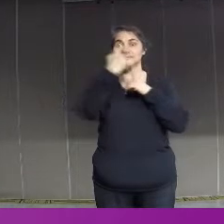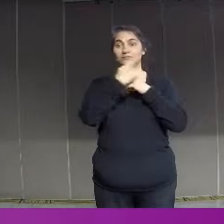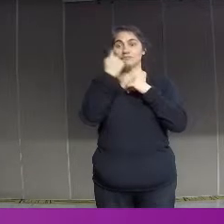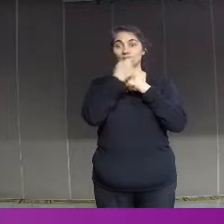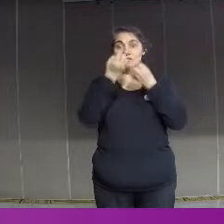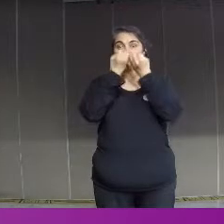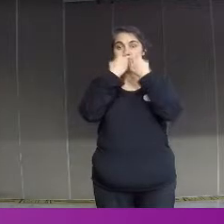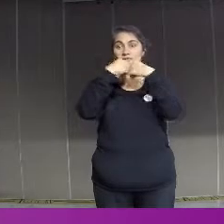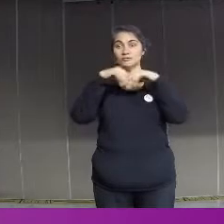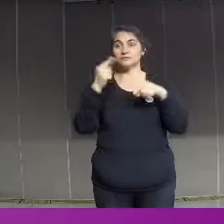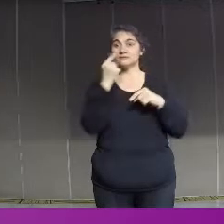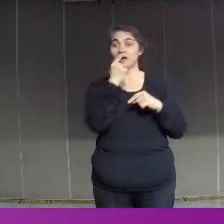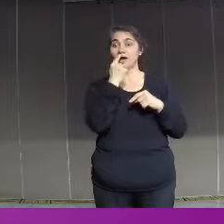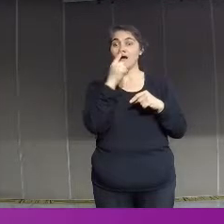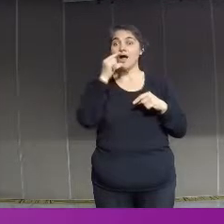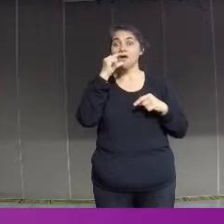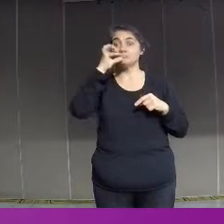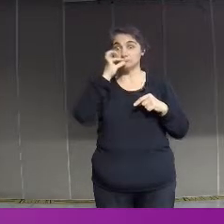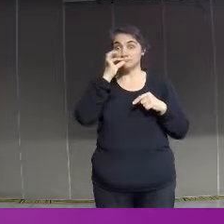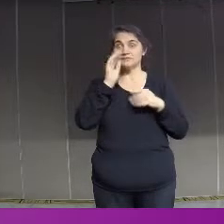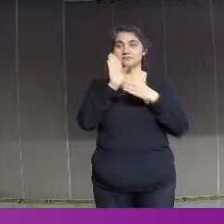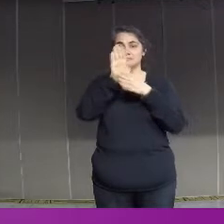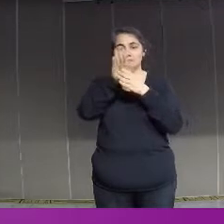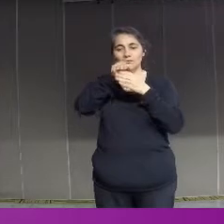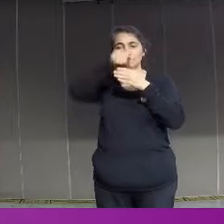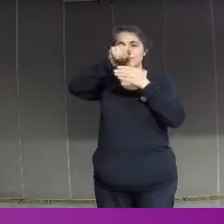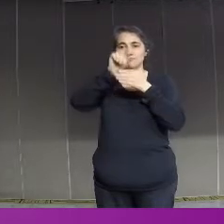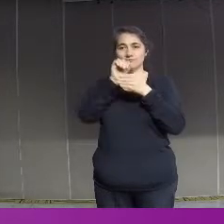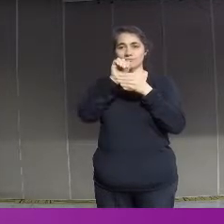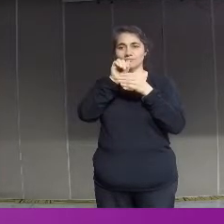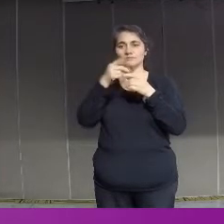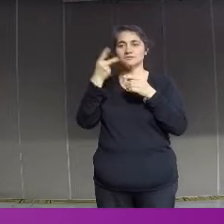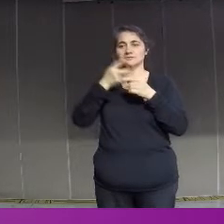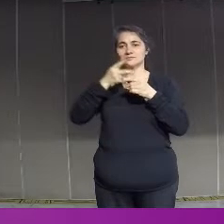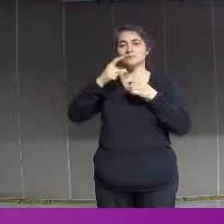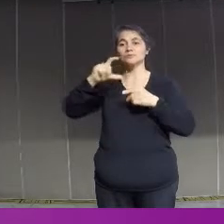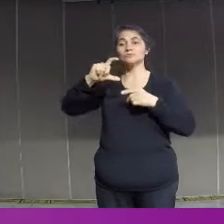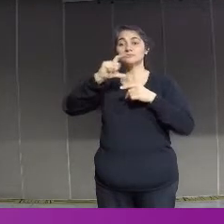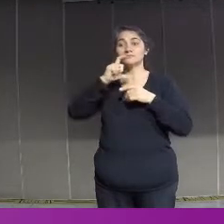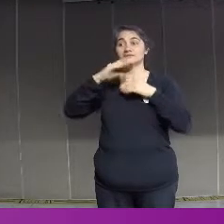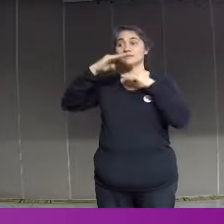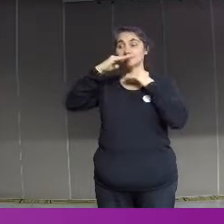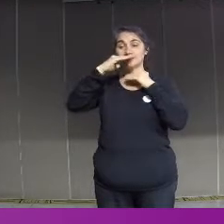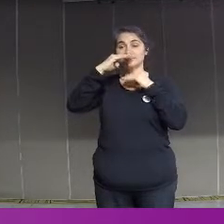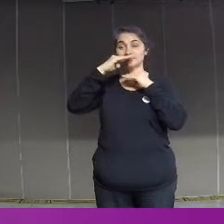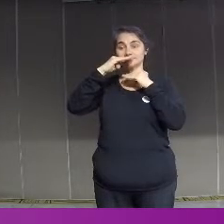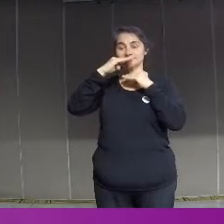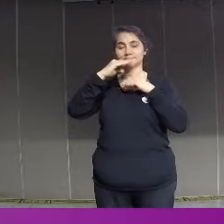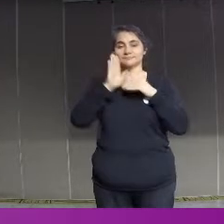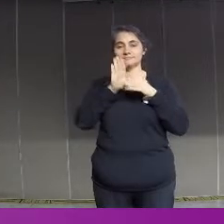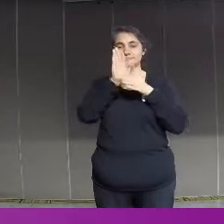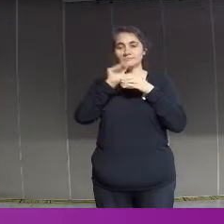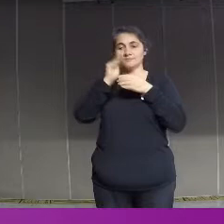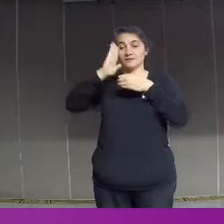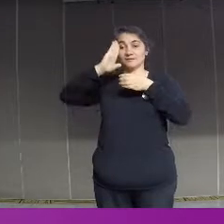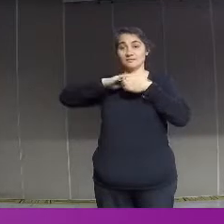Donde tenemos la lengua, los labios y el velo lingual, la fase faríngea, que está dada por el